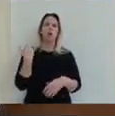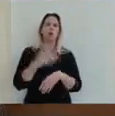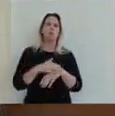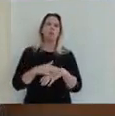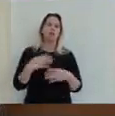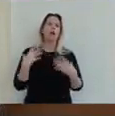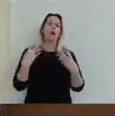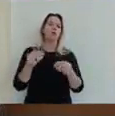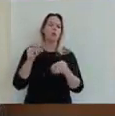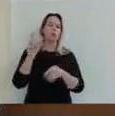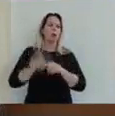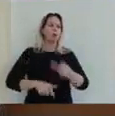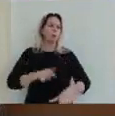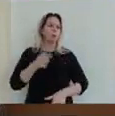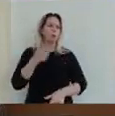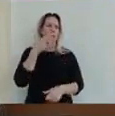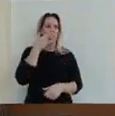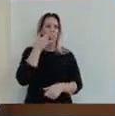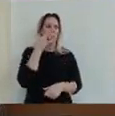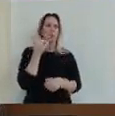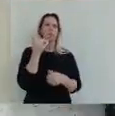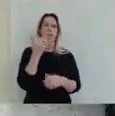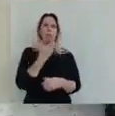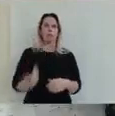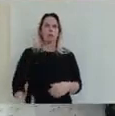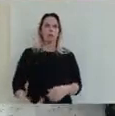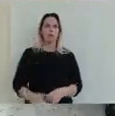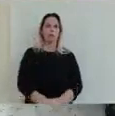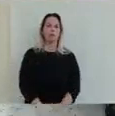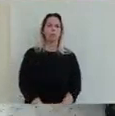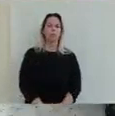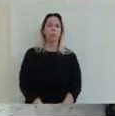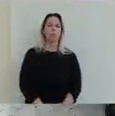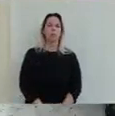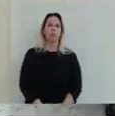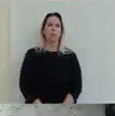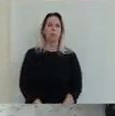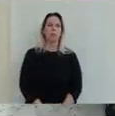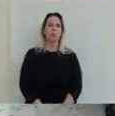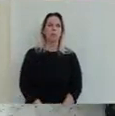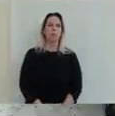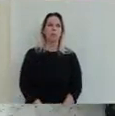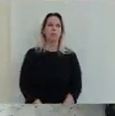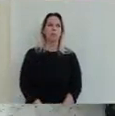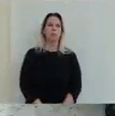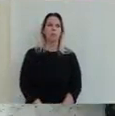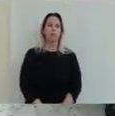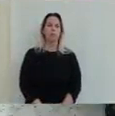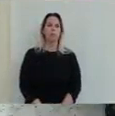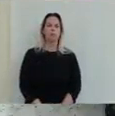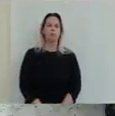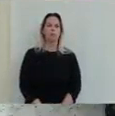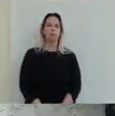nosotros. Gracias, señor presidente. Concejal Moreira. Señora presidente,